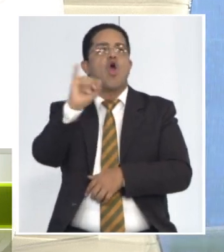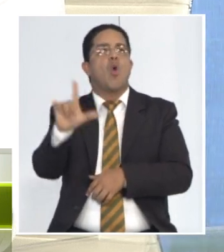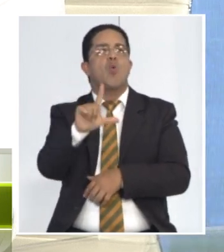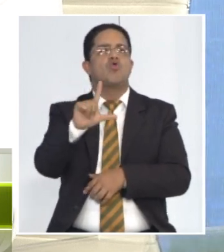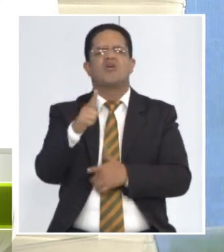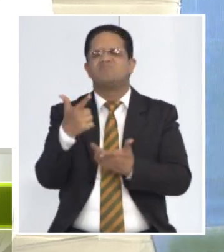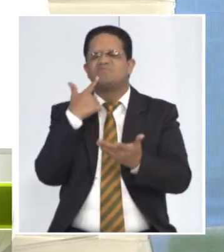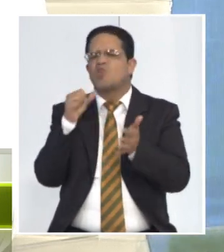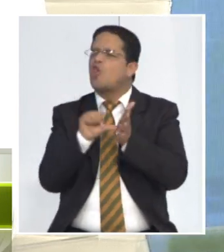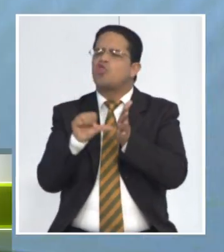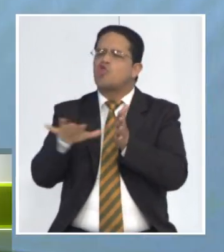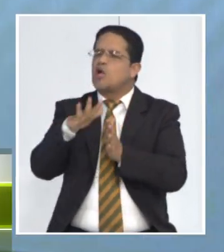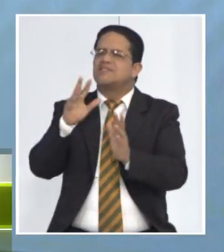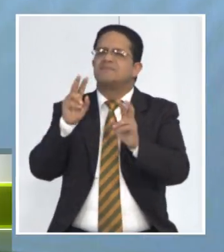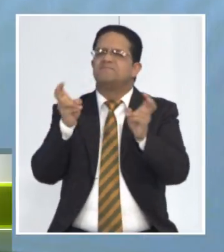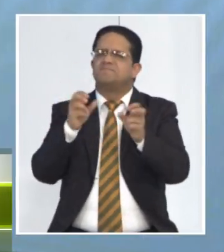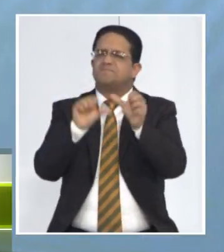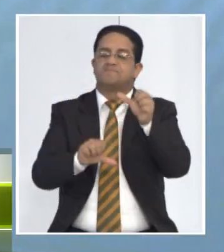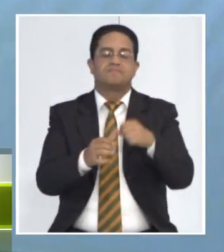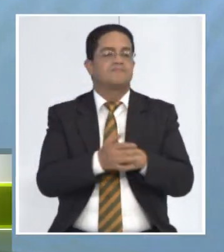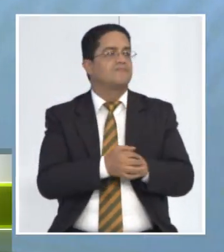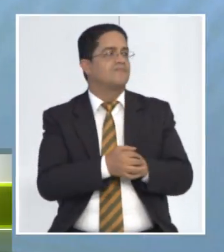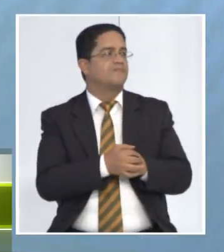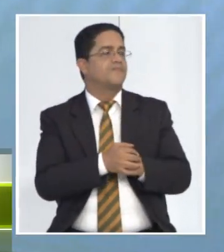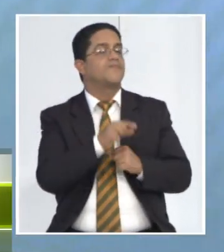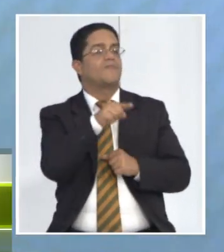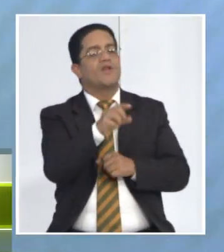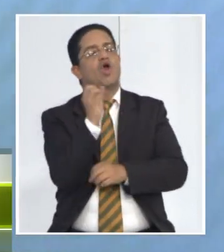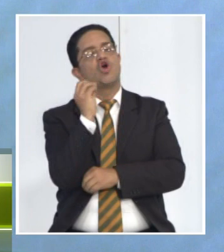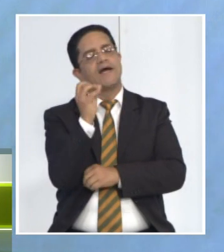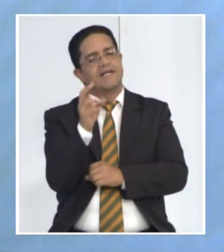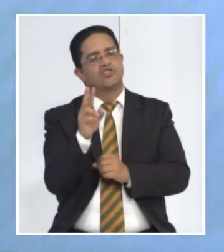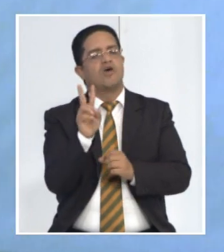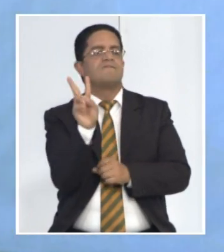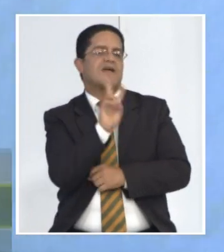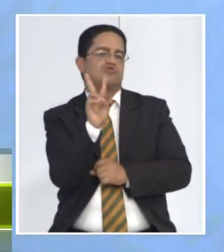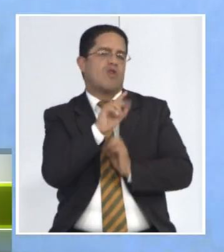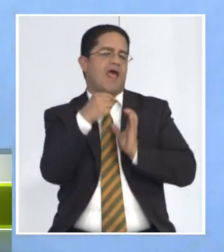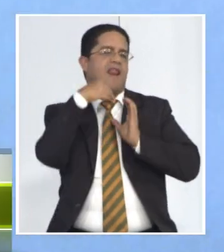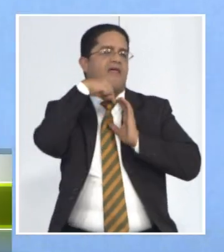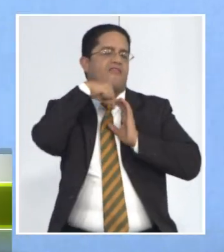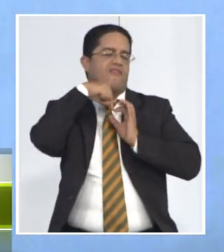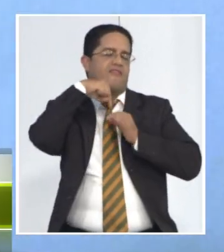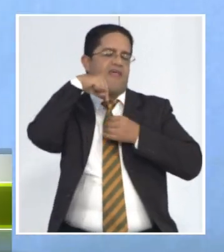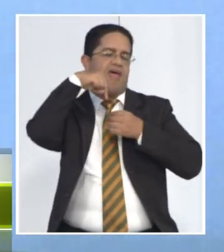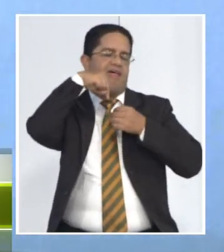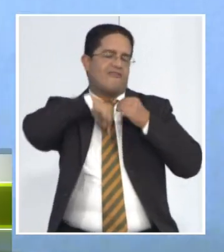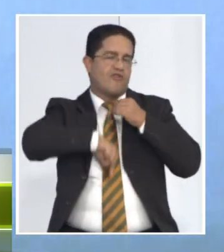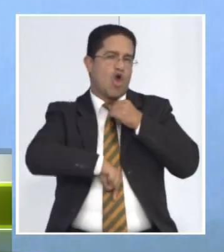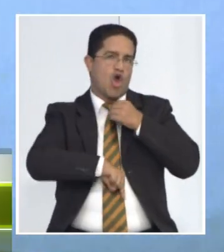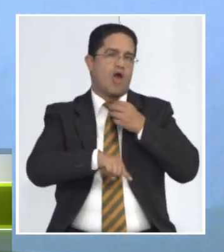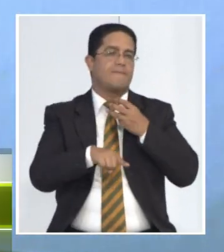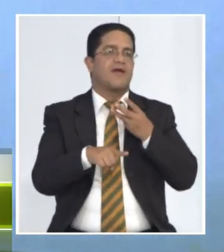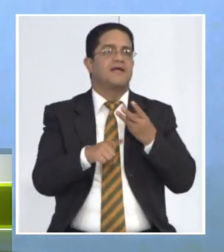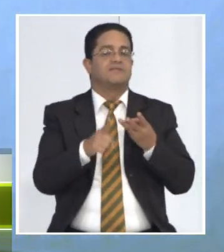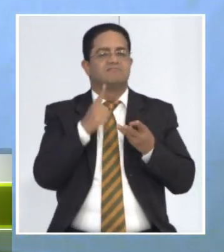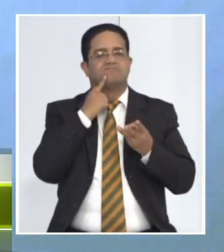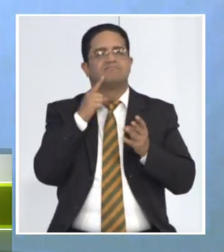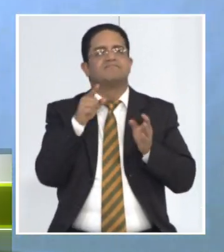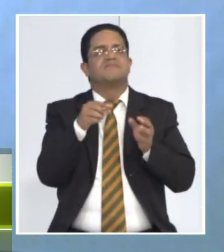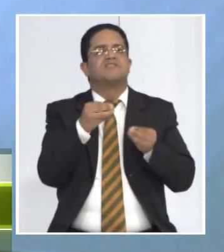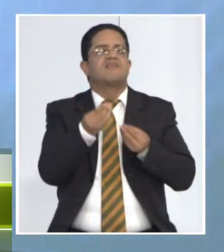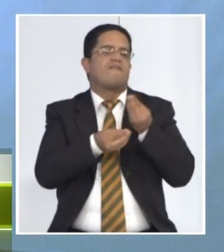y de qué se va a tratar? Bueno, es el Congreso Venezolano de Endoscopia o el Congreso de la Sociedad Venezolana de Endoscopia Digestiva. Se va a llevar a